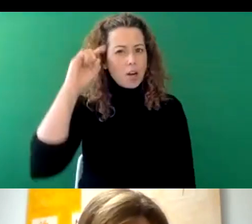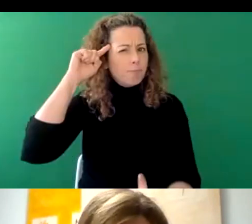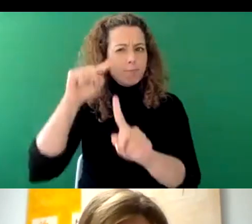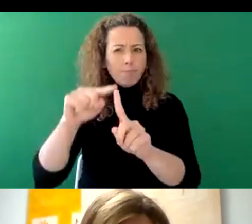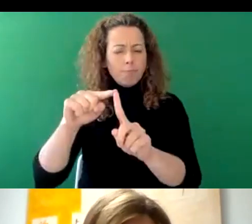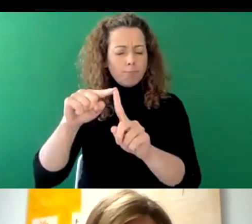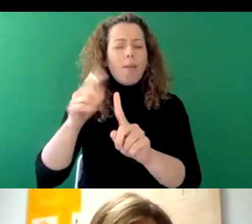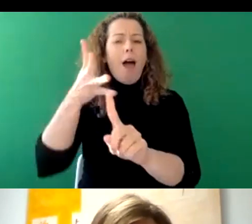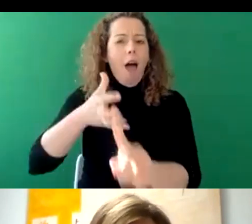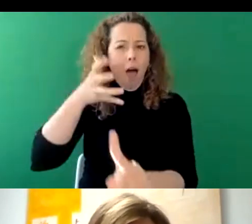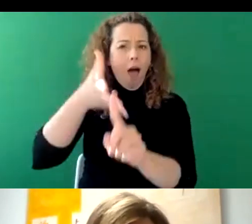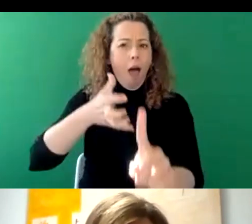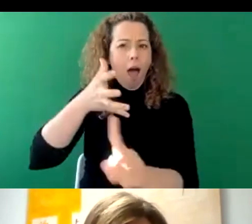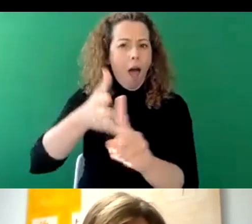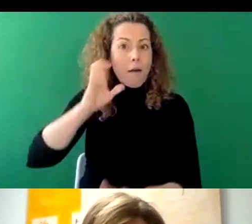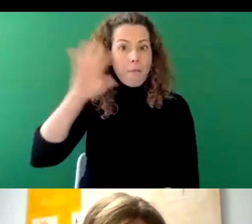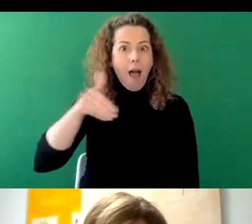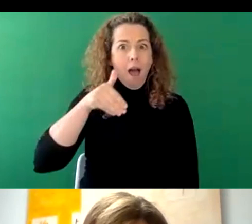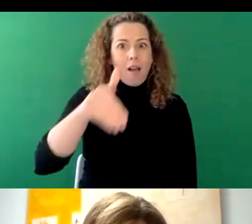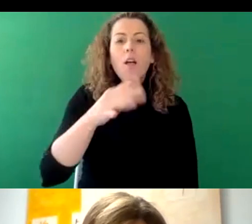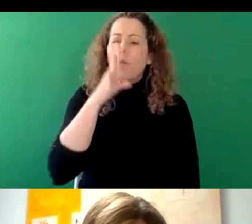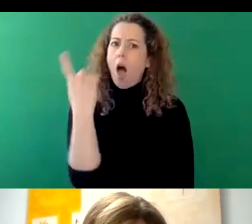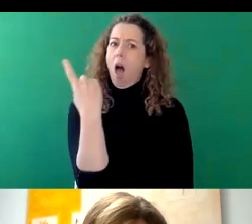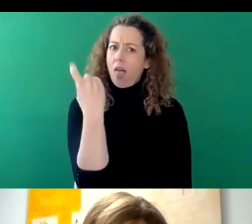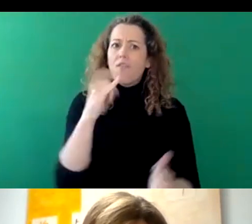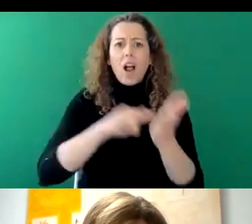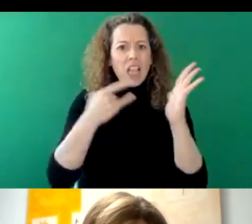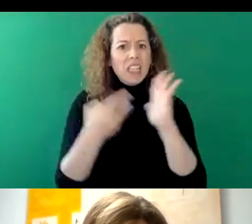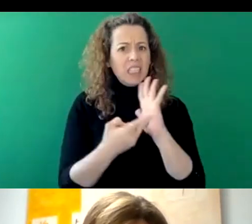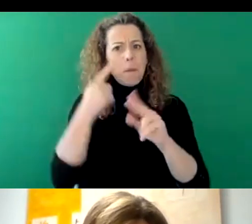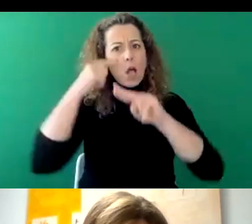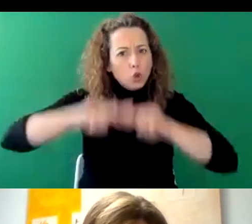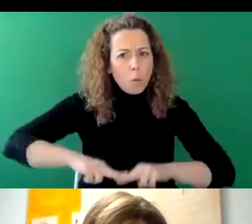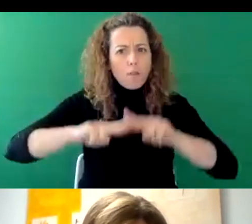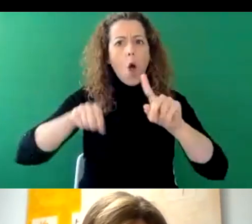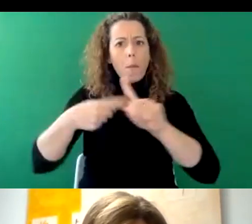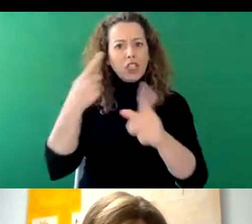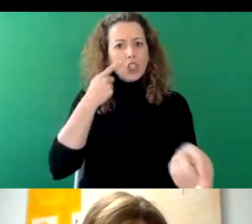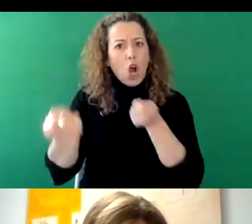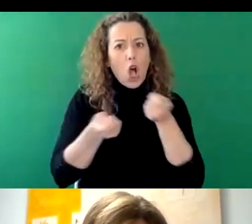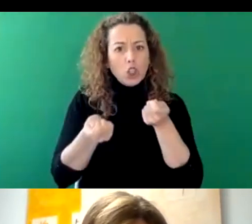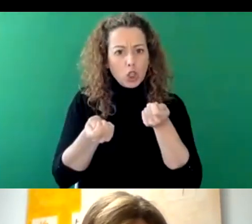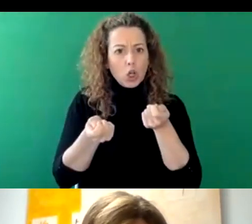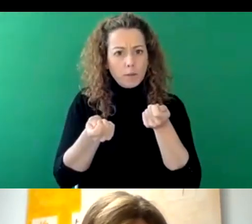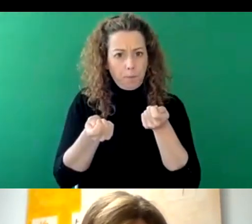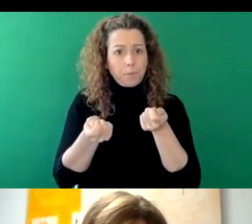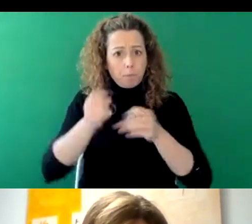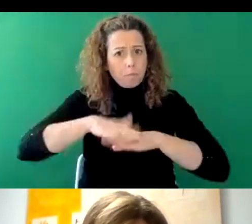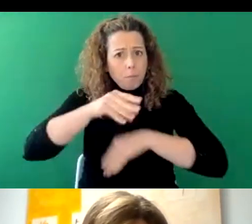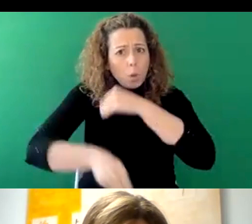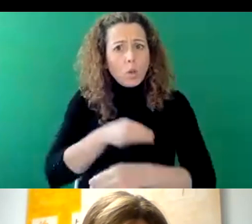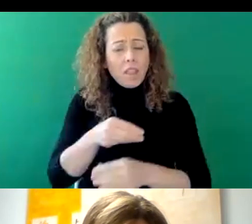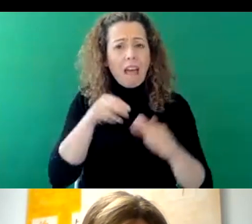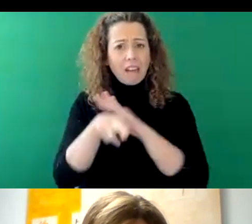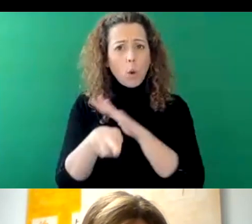de ser alcanzado, por lo que es preciso establecer sistemas de supervisión y control en la utilización de estos